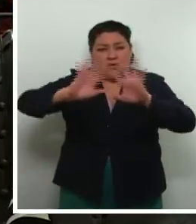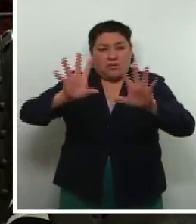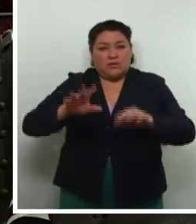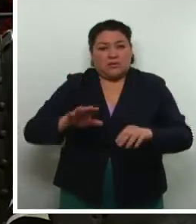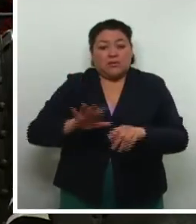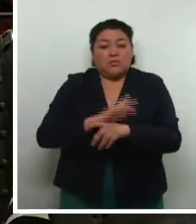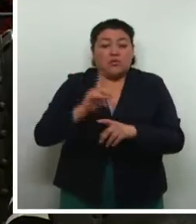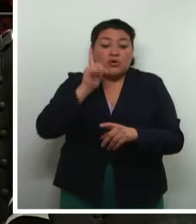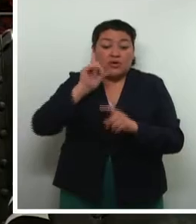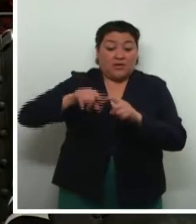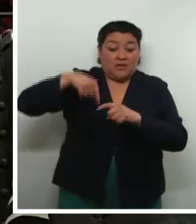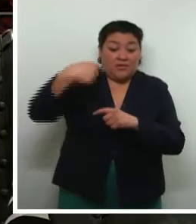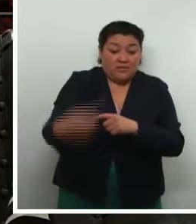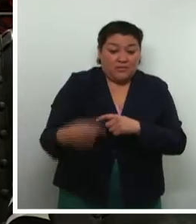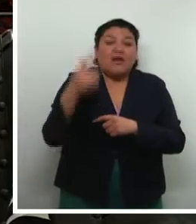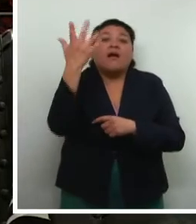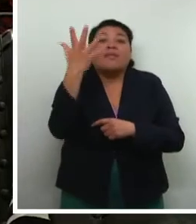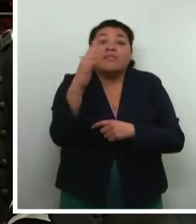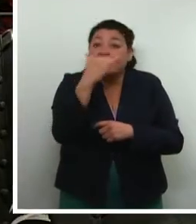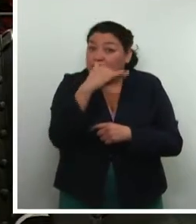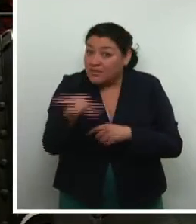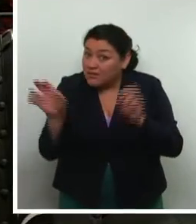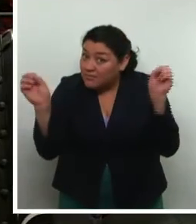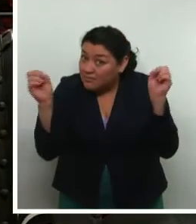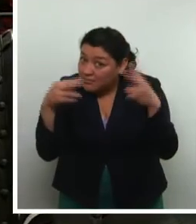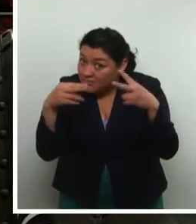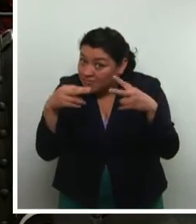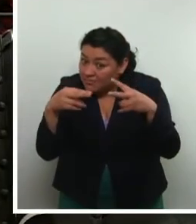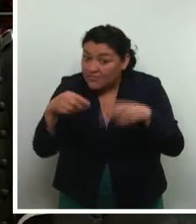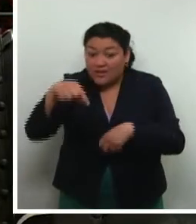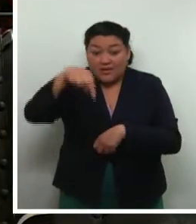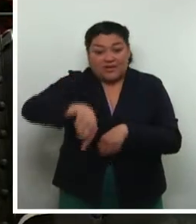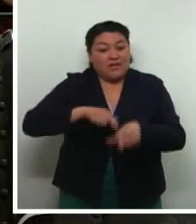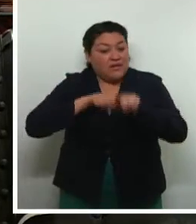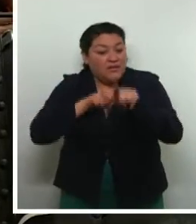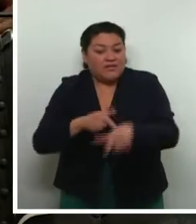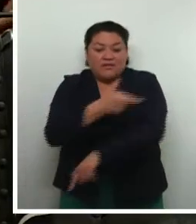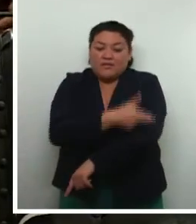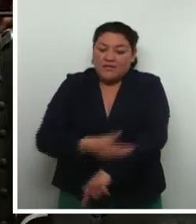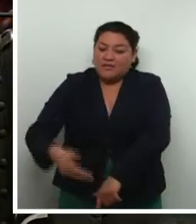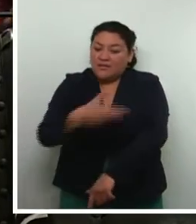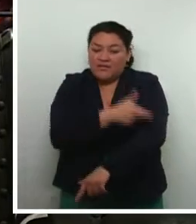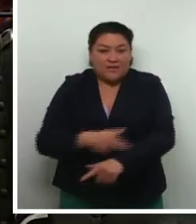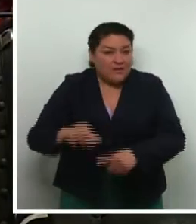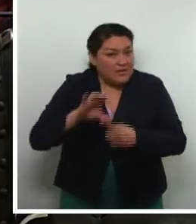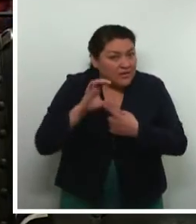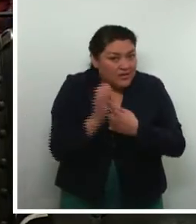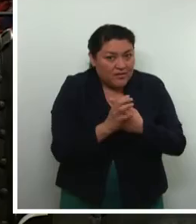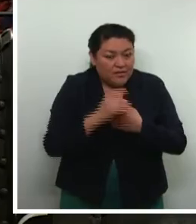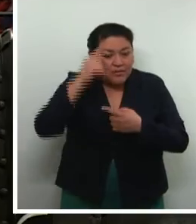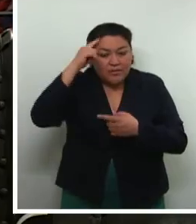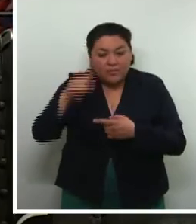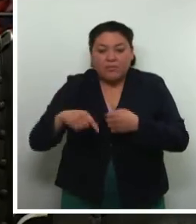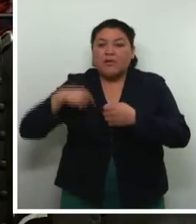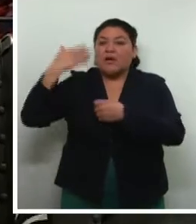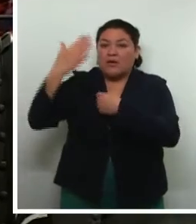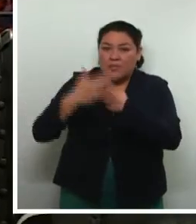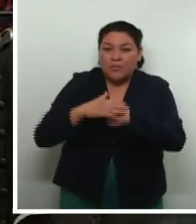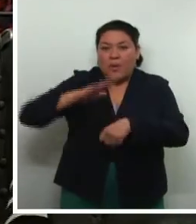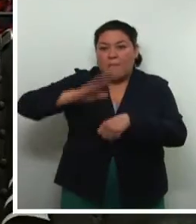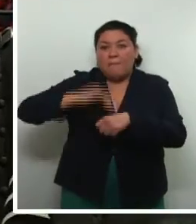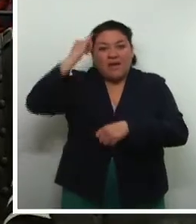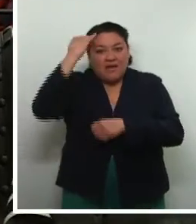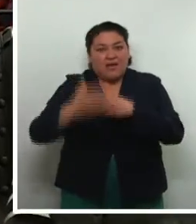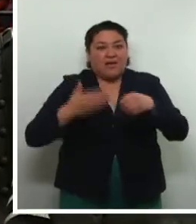mañana a las 10:30, por cierto, tenemos que seguir trabajando en la comisión para desahogar las siguientes